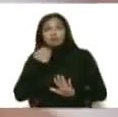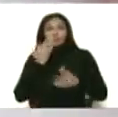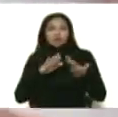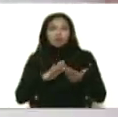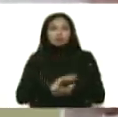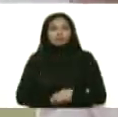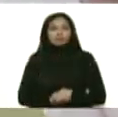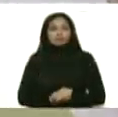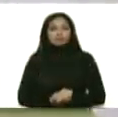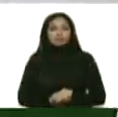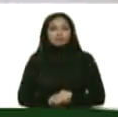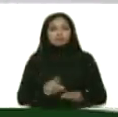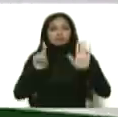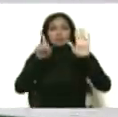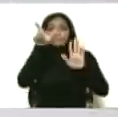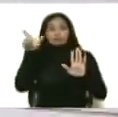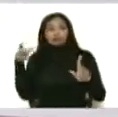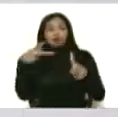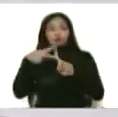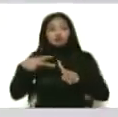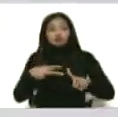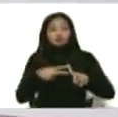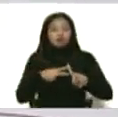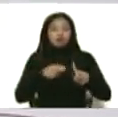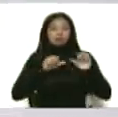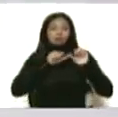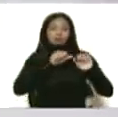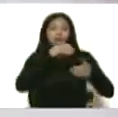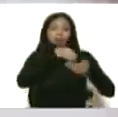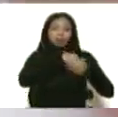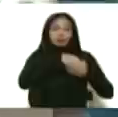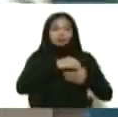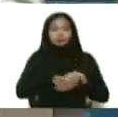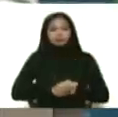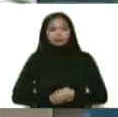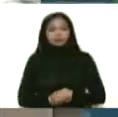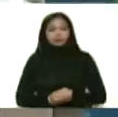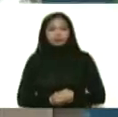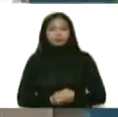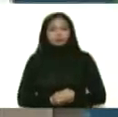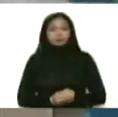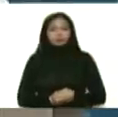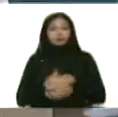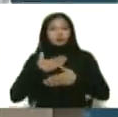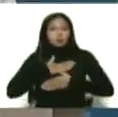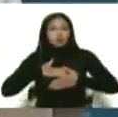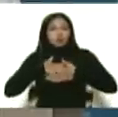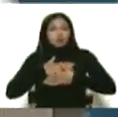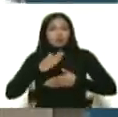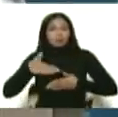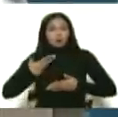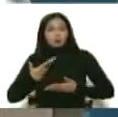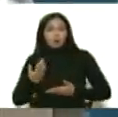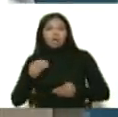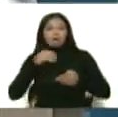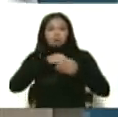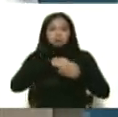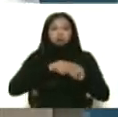pacientes fallecidos y 6 personas están cumpliendo aislamiento en hoteles acondicionados para tal